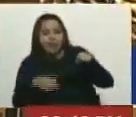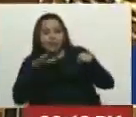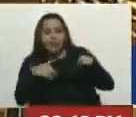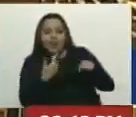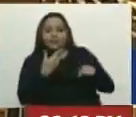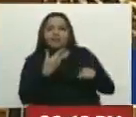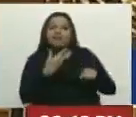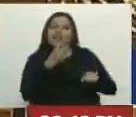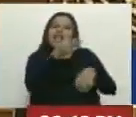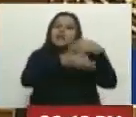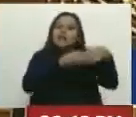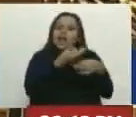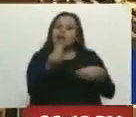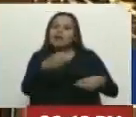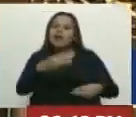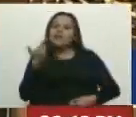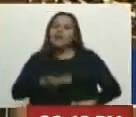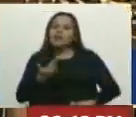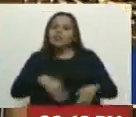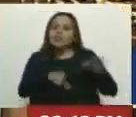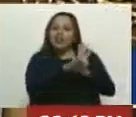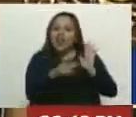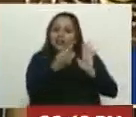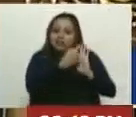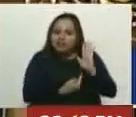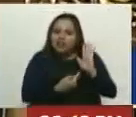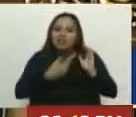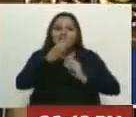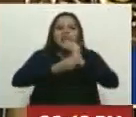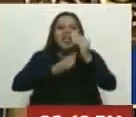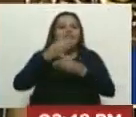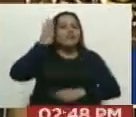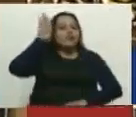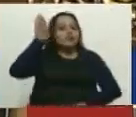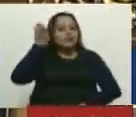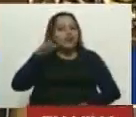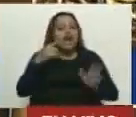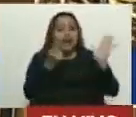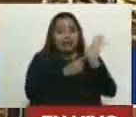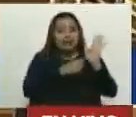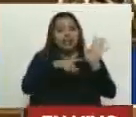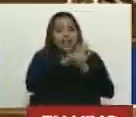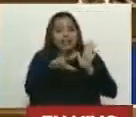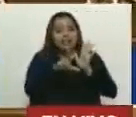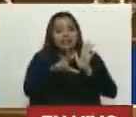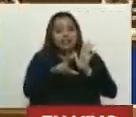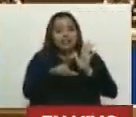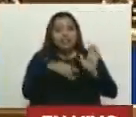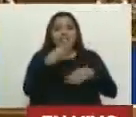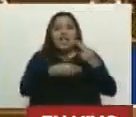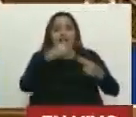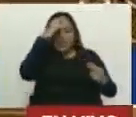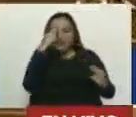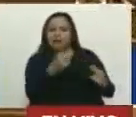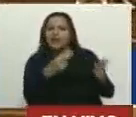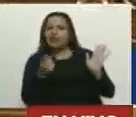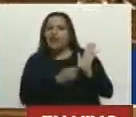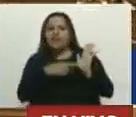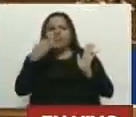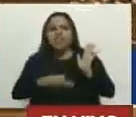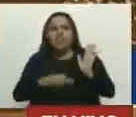los elementos más importantes de esa ley, sino los que harán que en el futuro esa ley no solamente se haga respetar, sino que